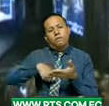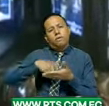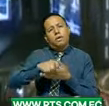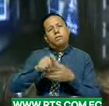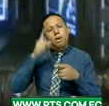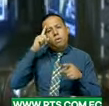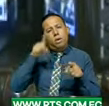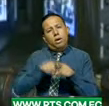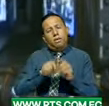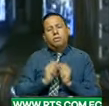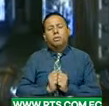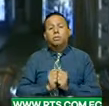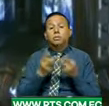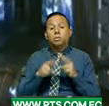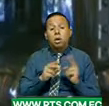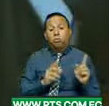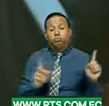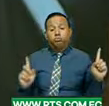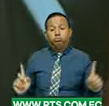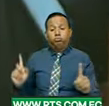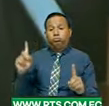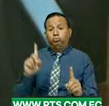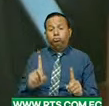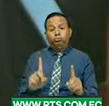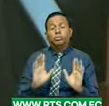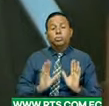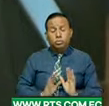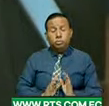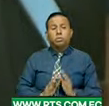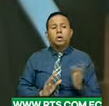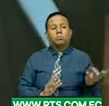esta visita, además, los mandatarios y representantes de sus